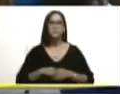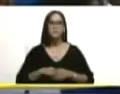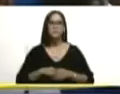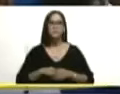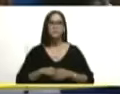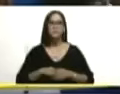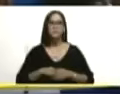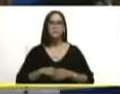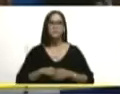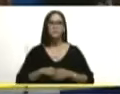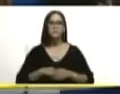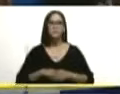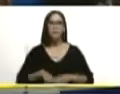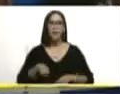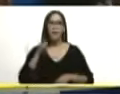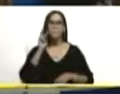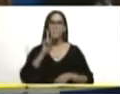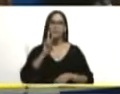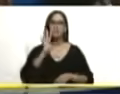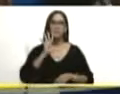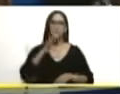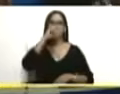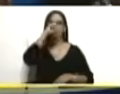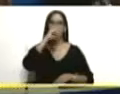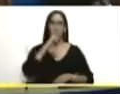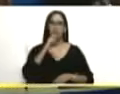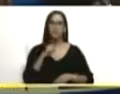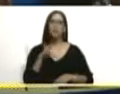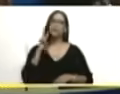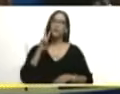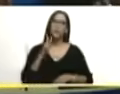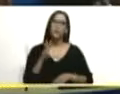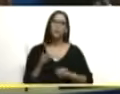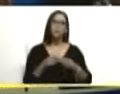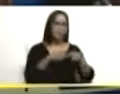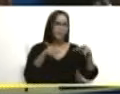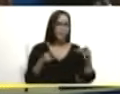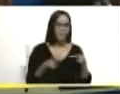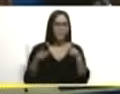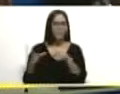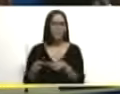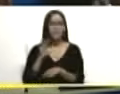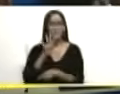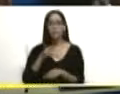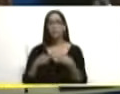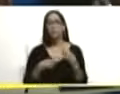A 25 años, dos momentos, 5 revoluciones,